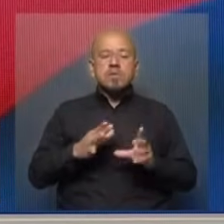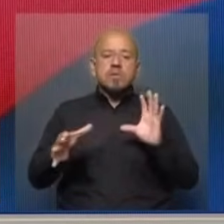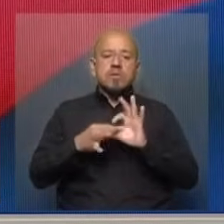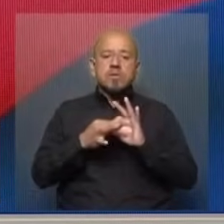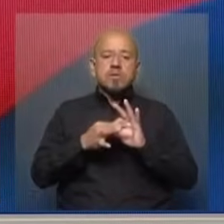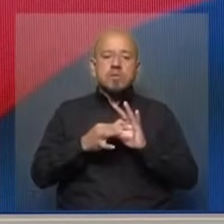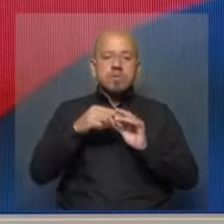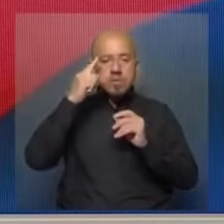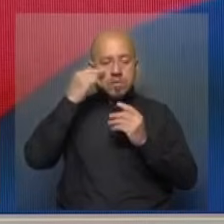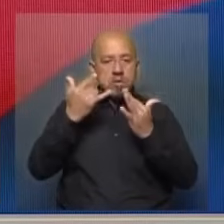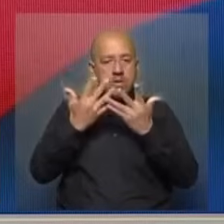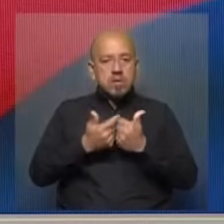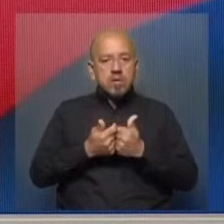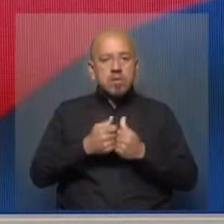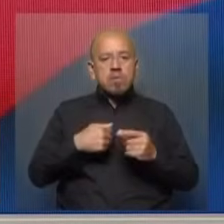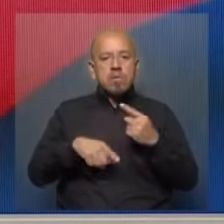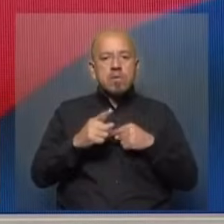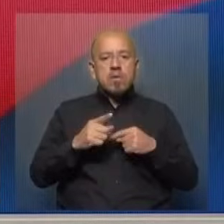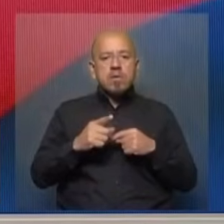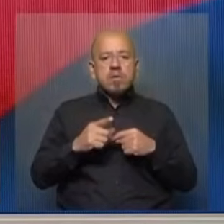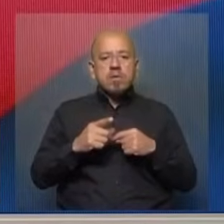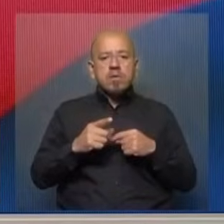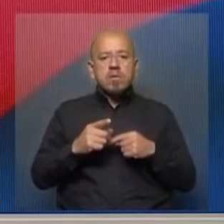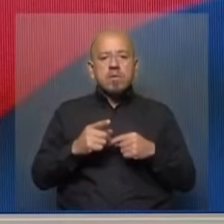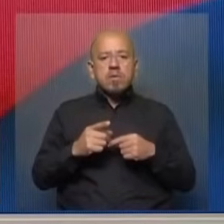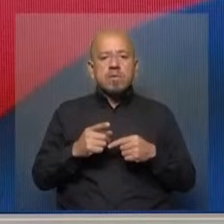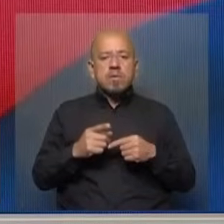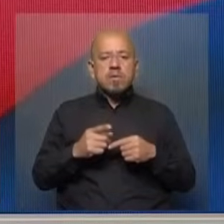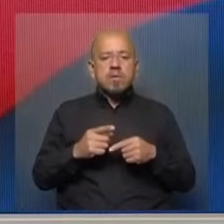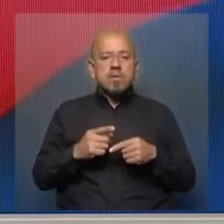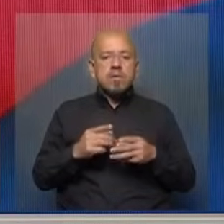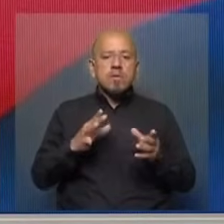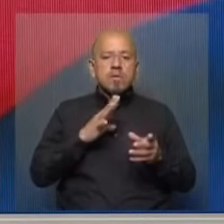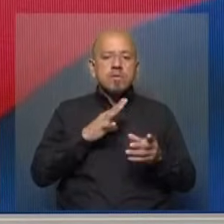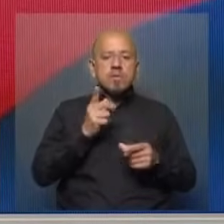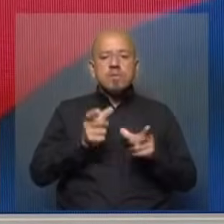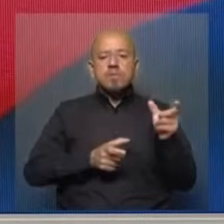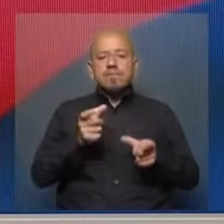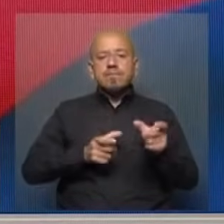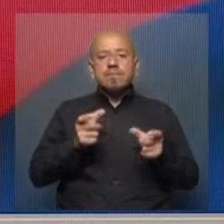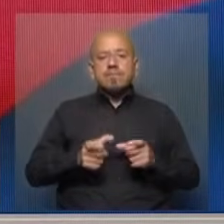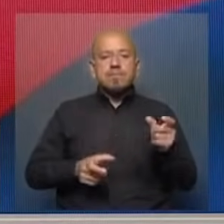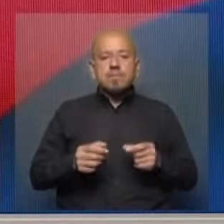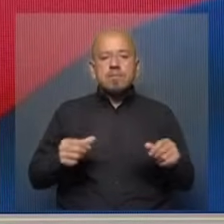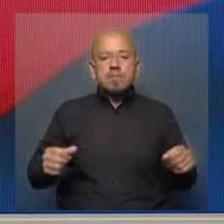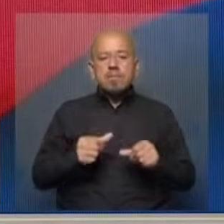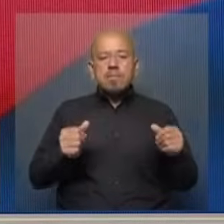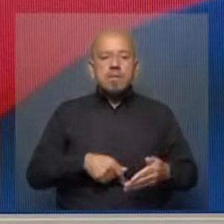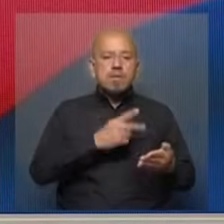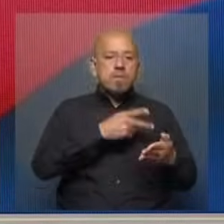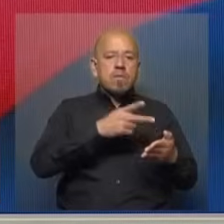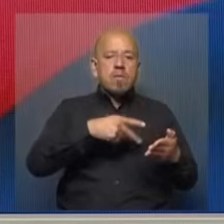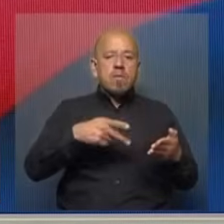temas estratégicos. Yo no creo en la división de que hay gente para hacer y hay gente para planificar.